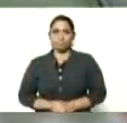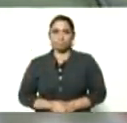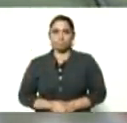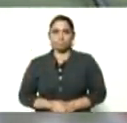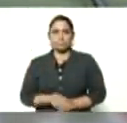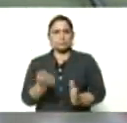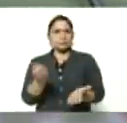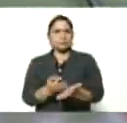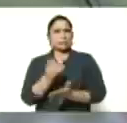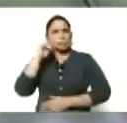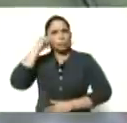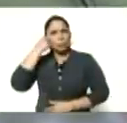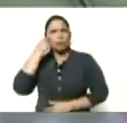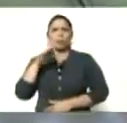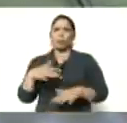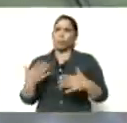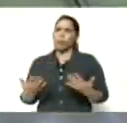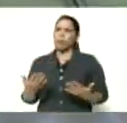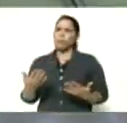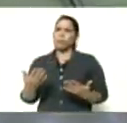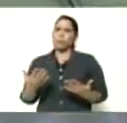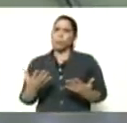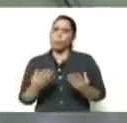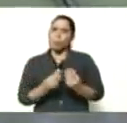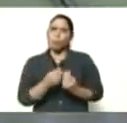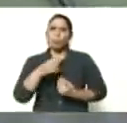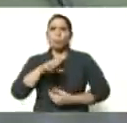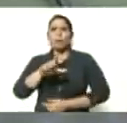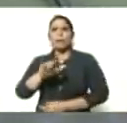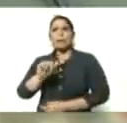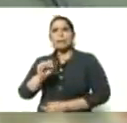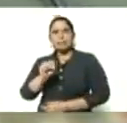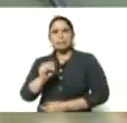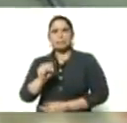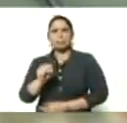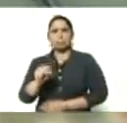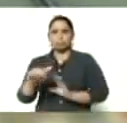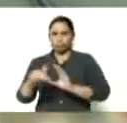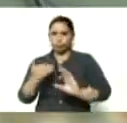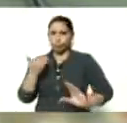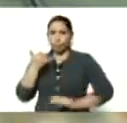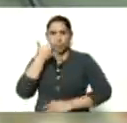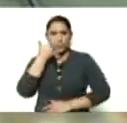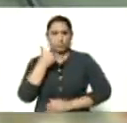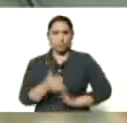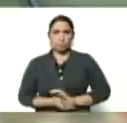Siempre lo recuerdo, lo estaba recordando con Elías Agua, que me escribió por acá por el teléfono,